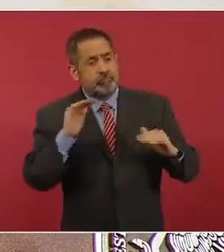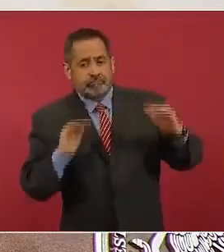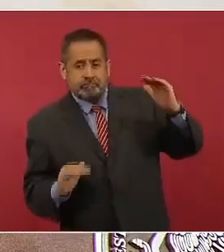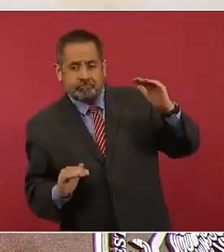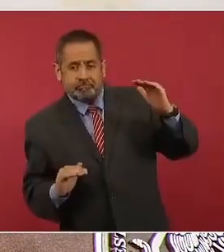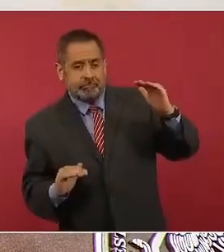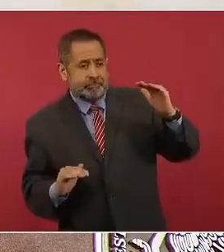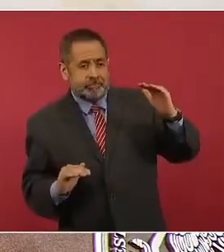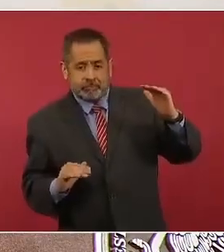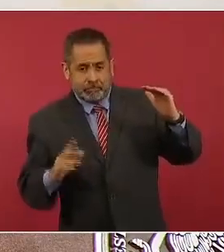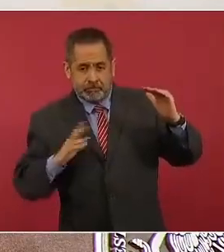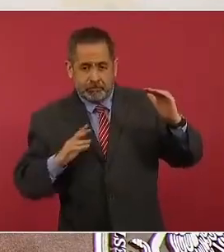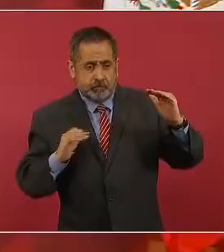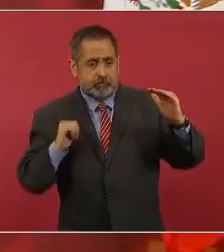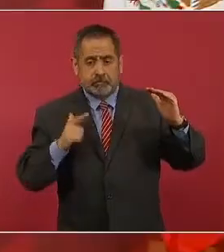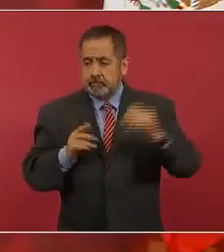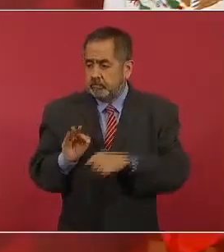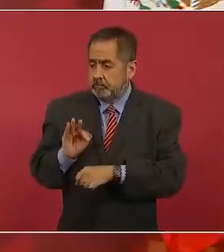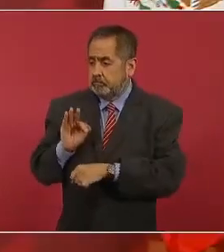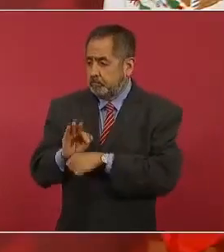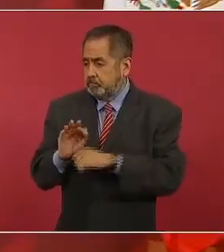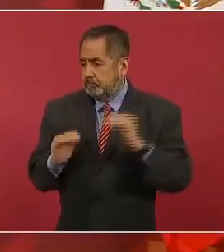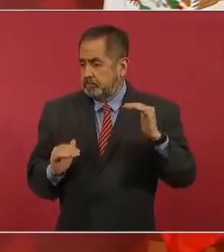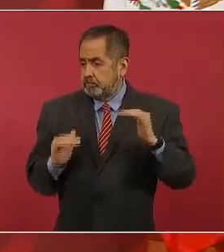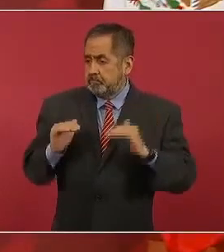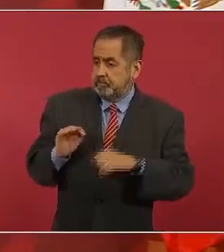todos en contra.